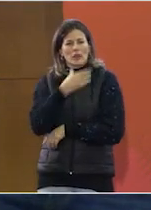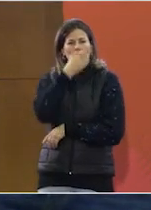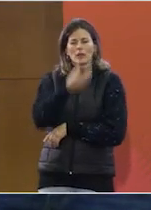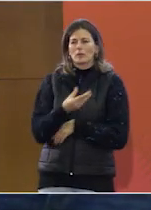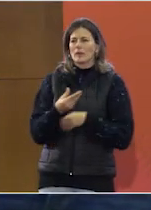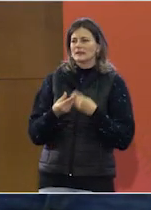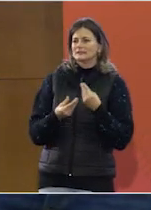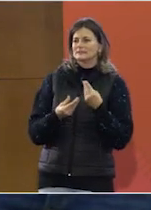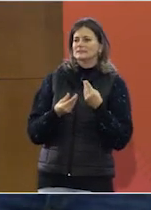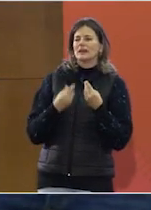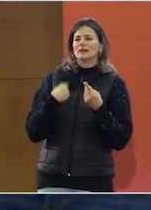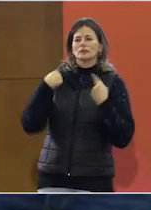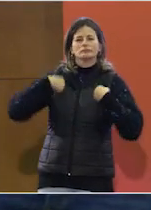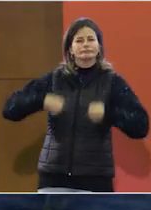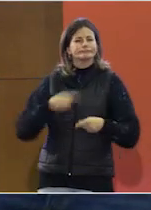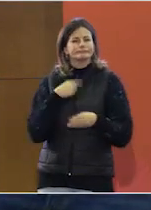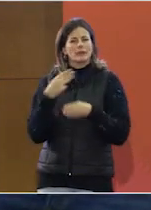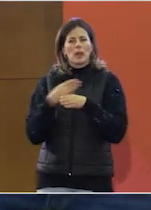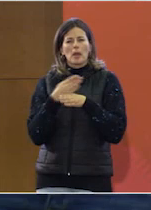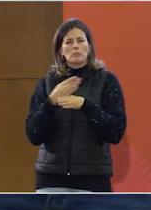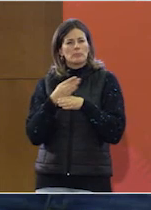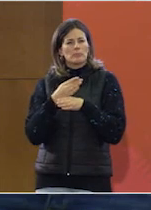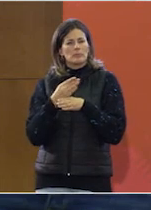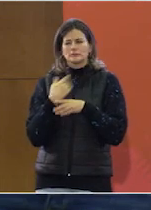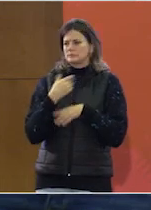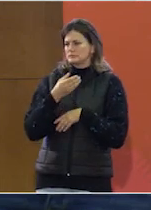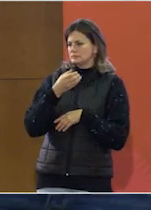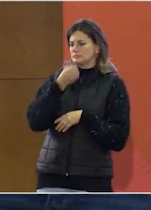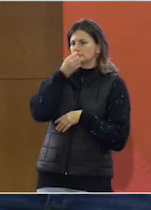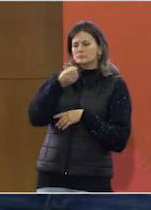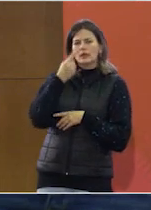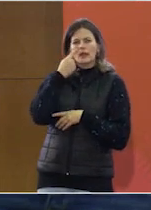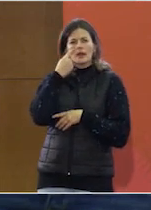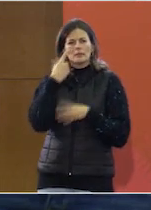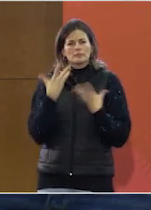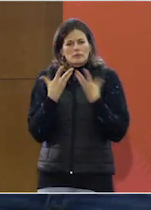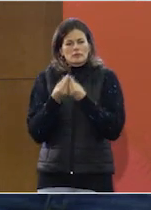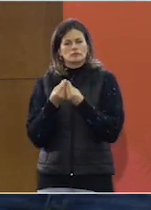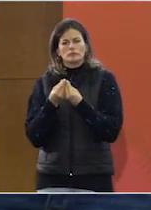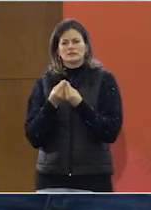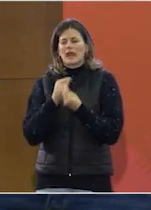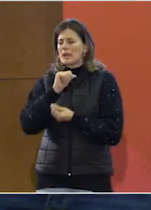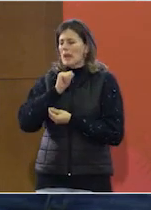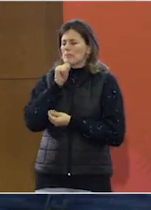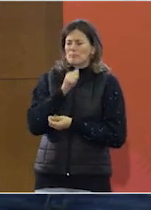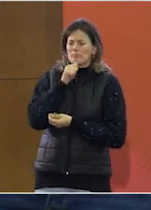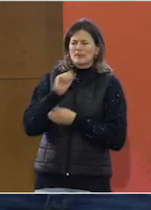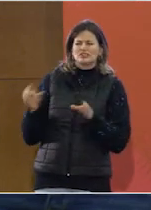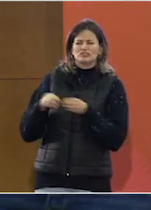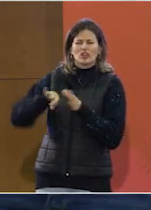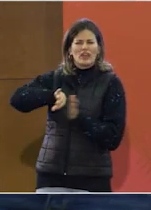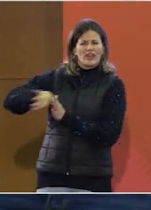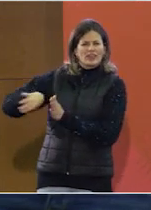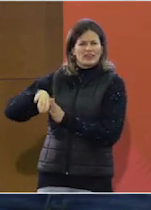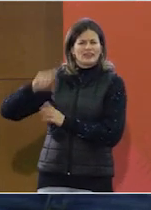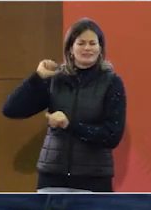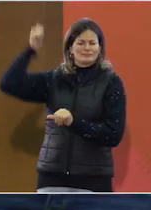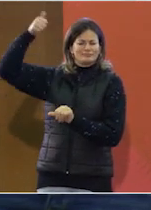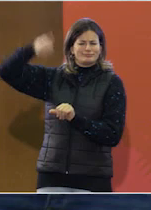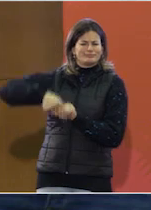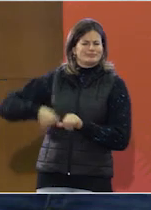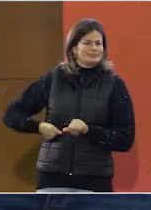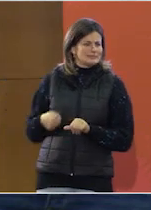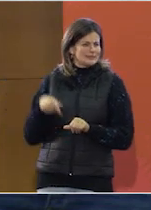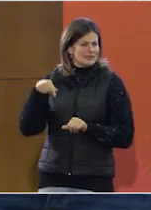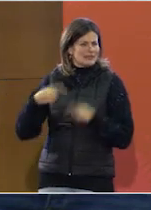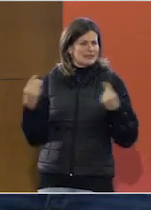están sintiendo muchos militantes socialistas al ver a los suyos de la mano de la peor derecha que ha existido en España y en